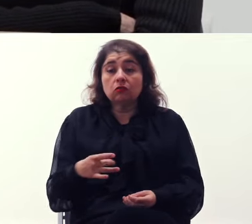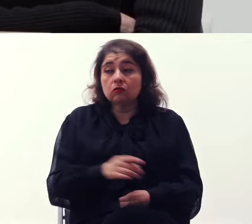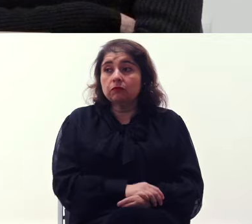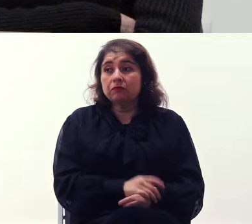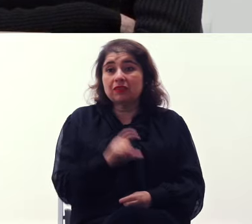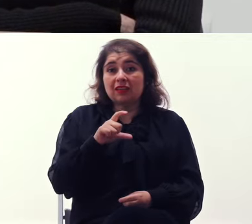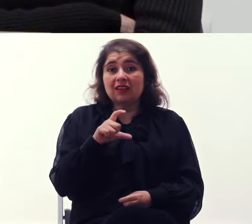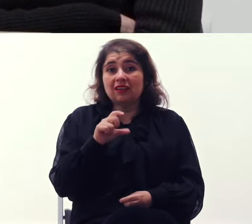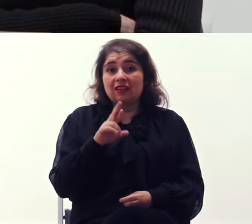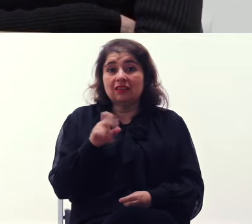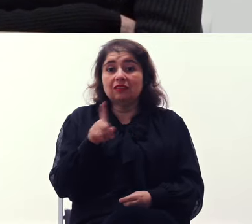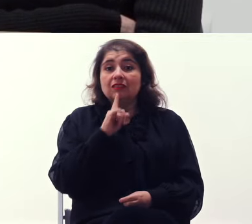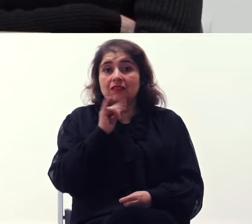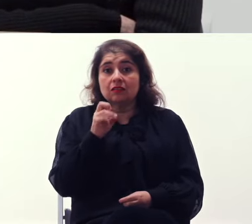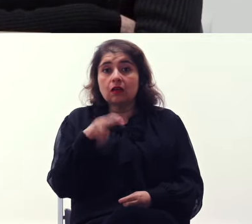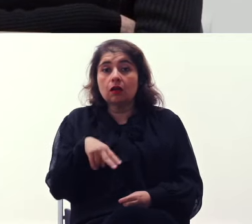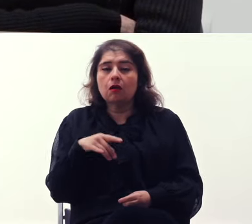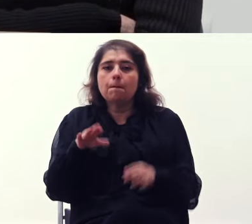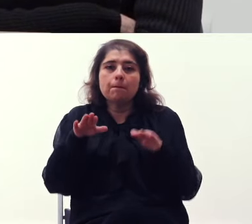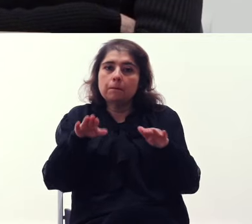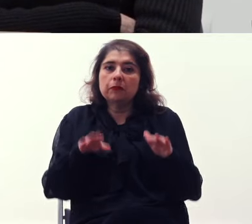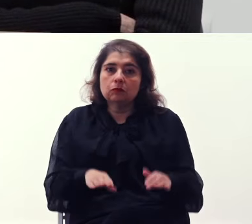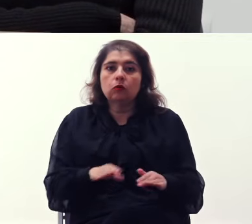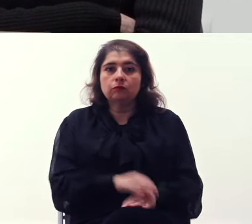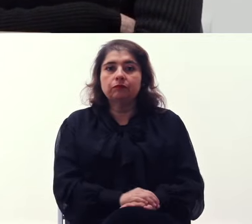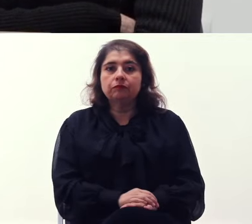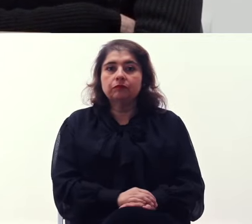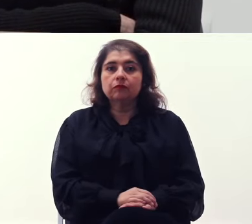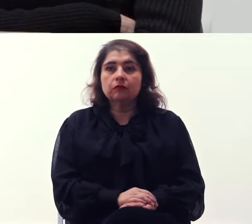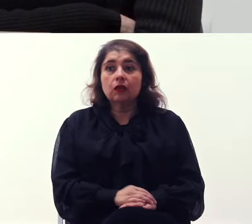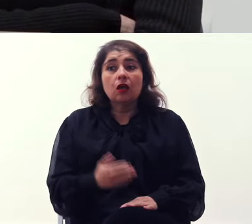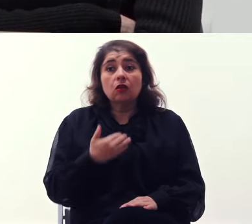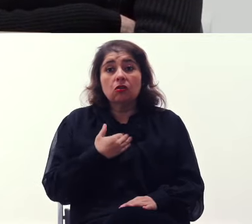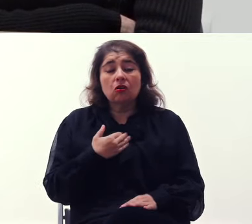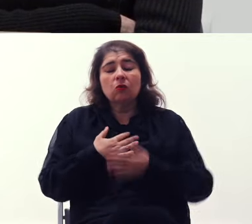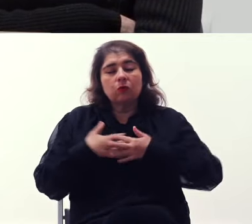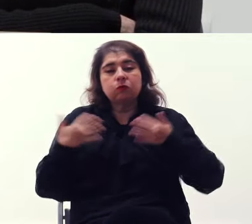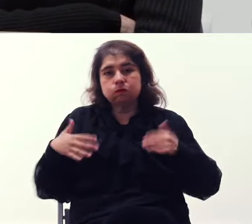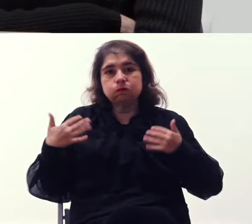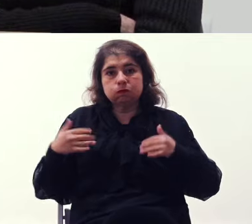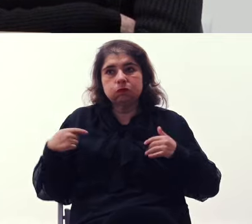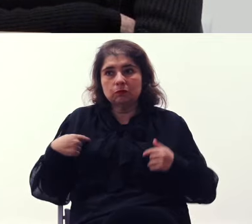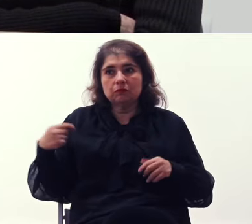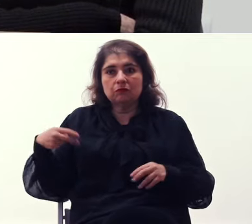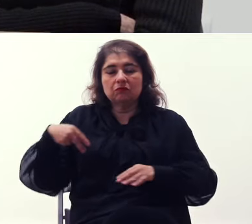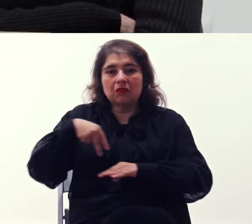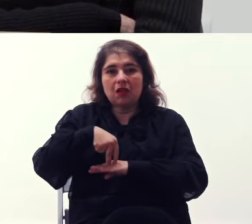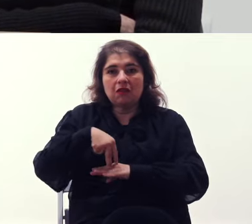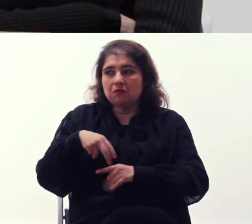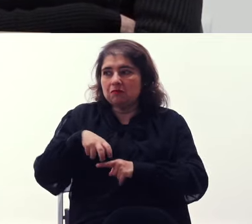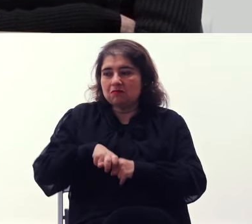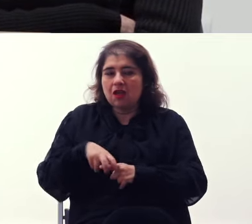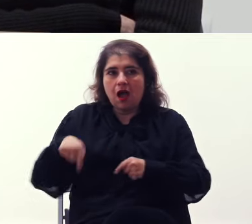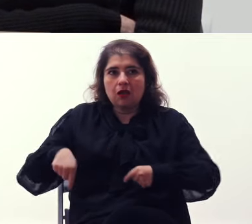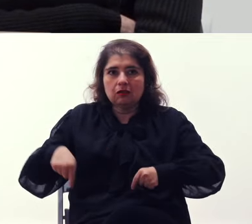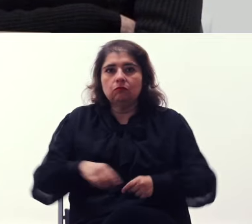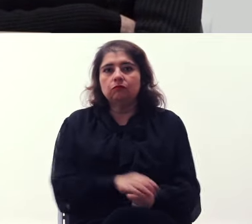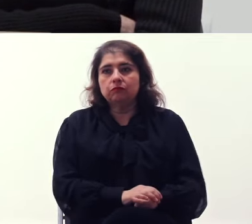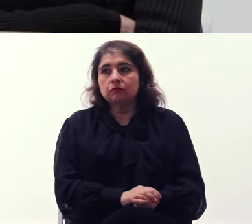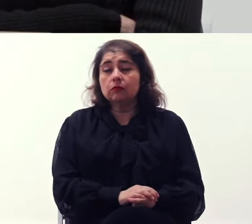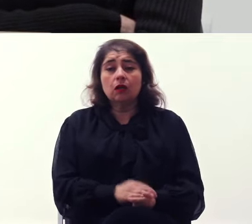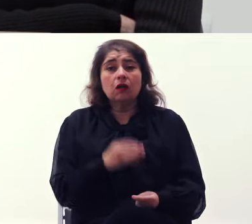Agradezco la invitación de Cristian porque por eso mismo, para mí es muy significativo estar acá.